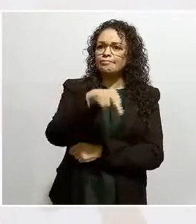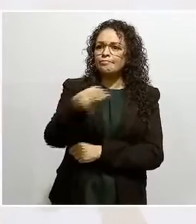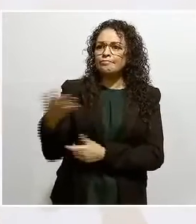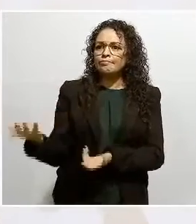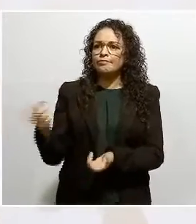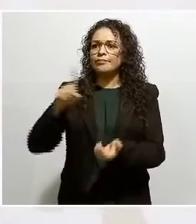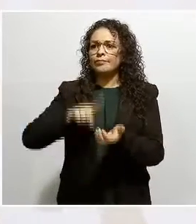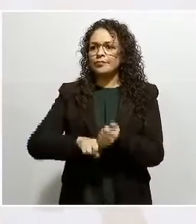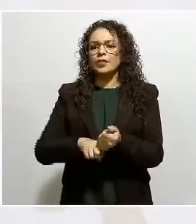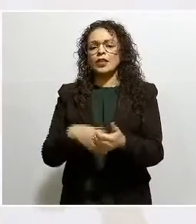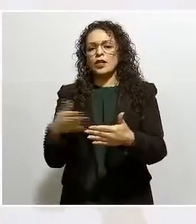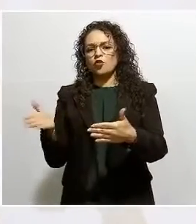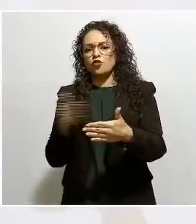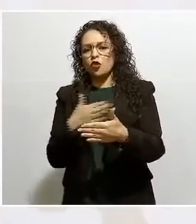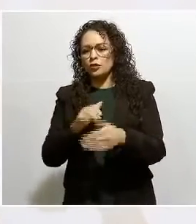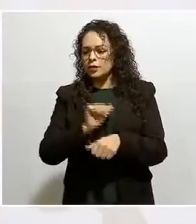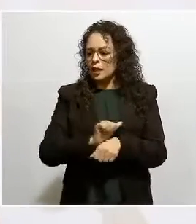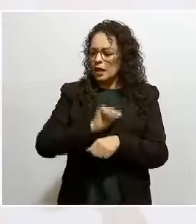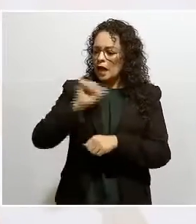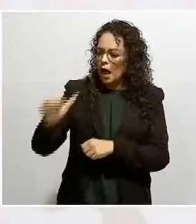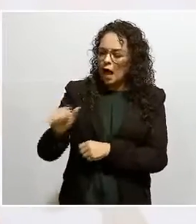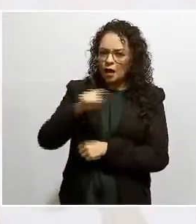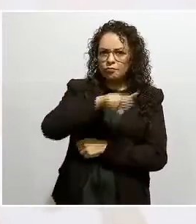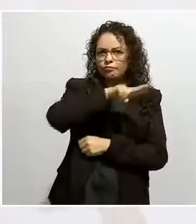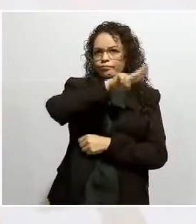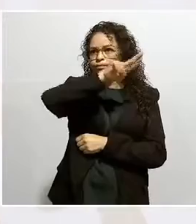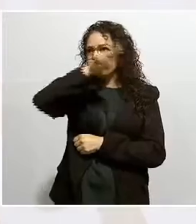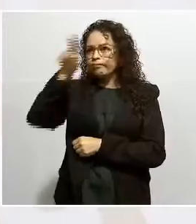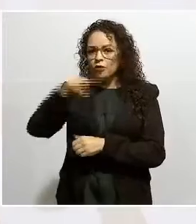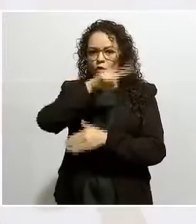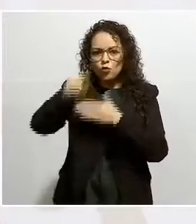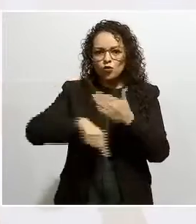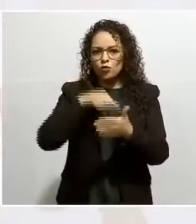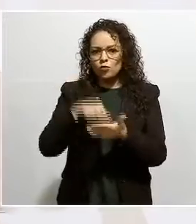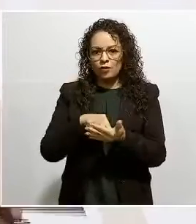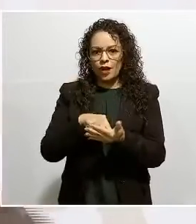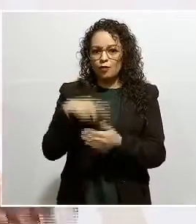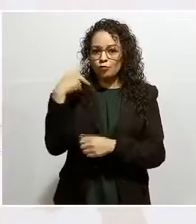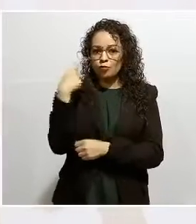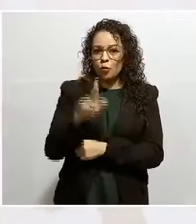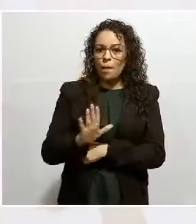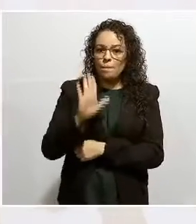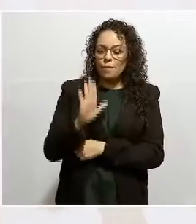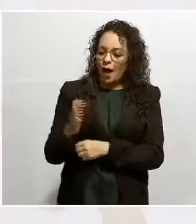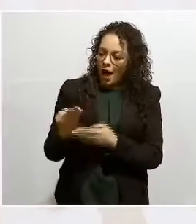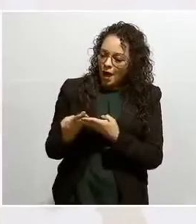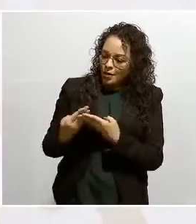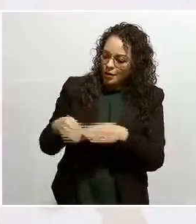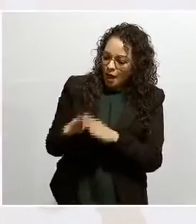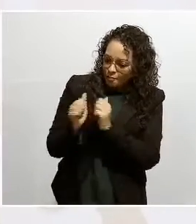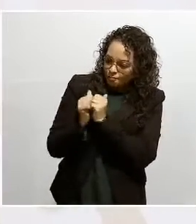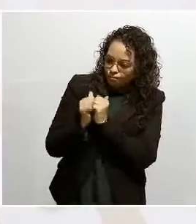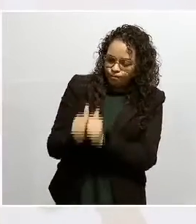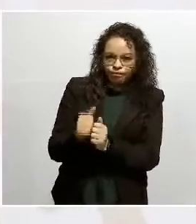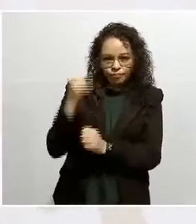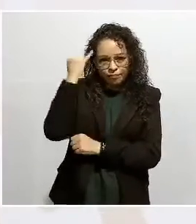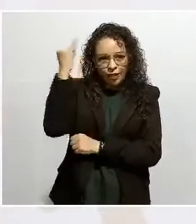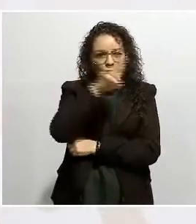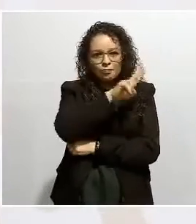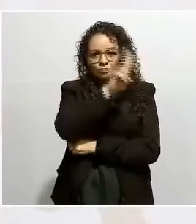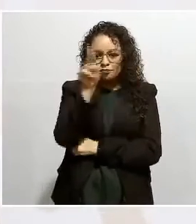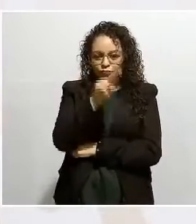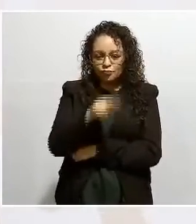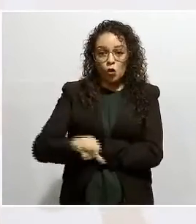cocina al caballete, a su cama, refugio y cárcel creativa. Hoy celebramos al poeta,